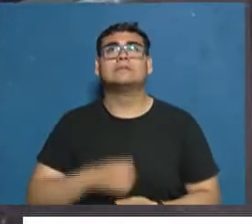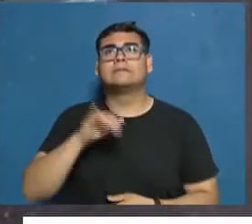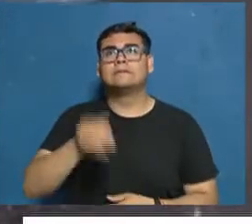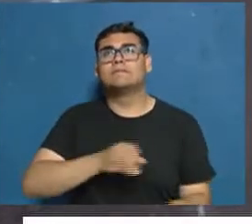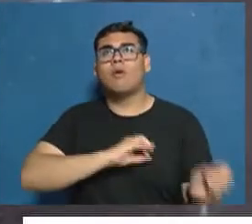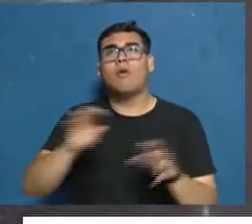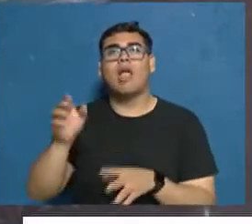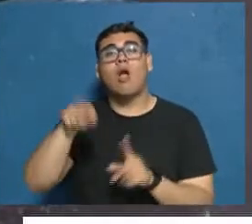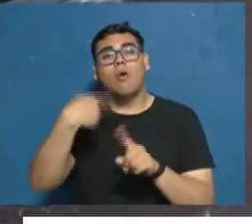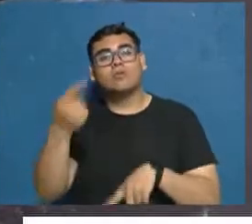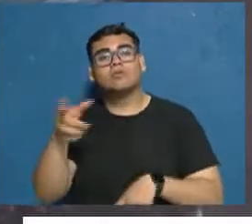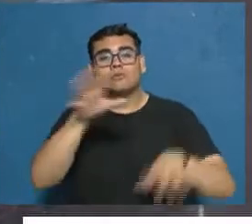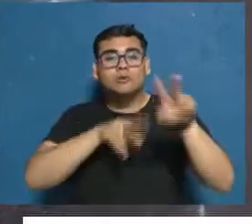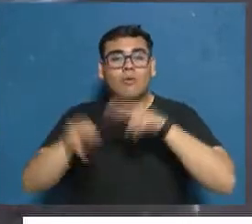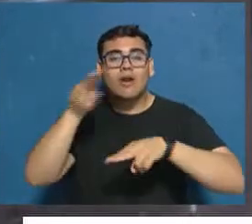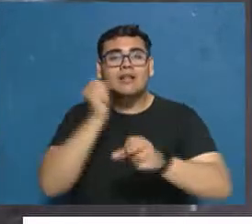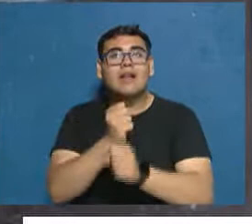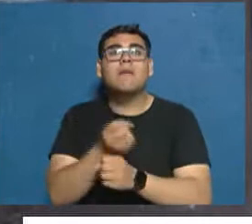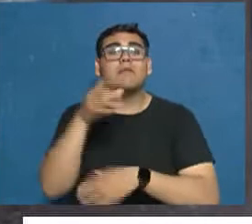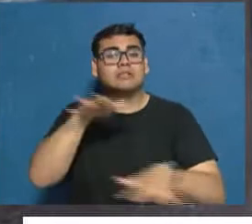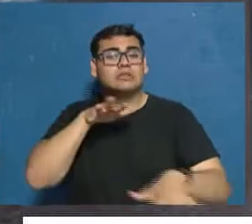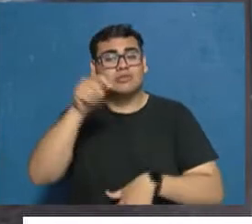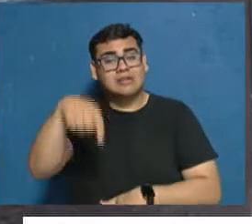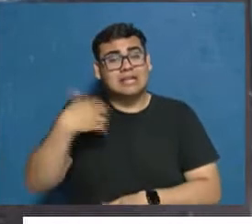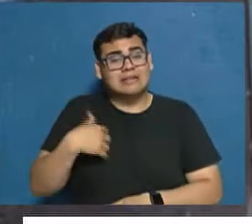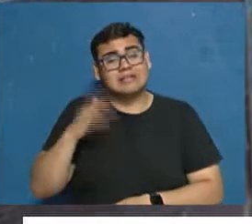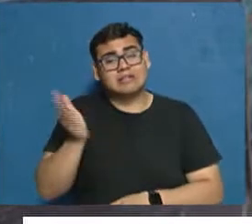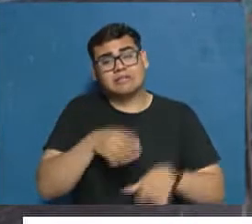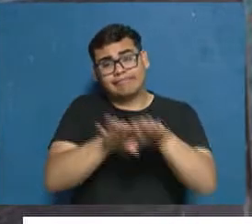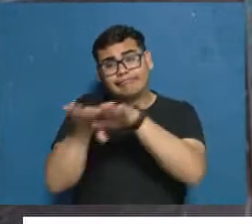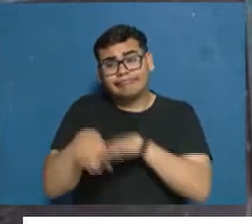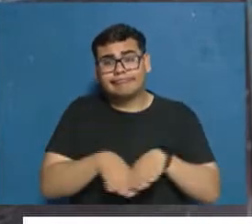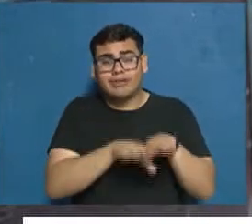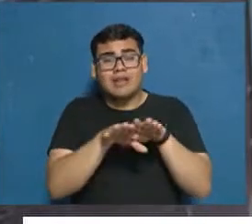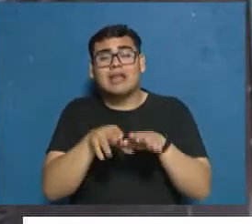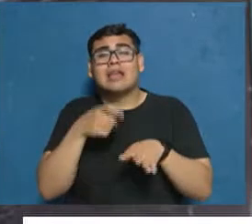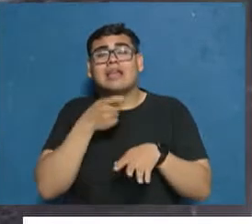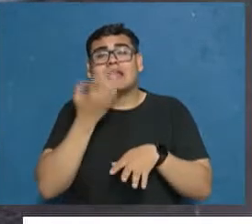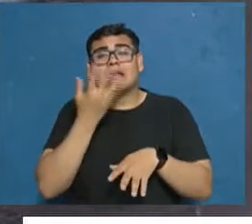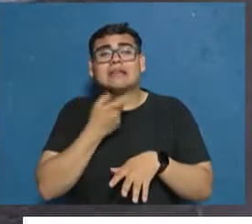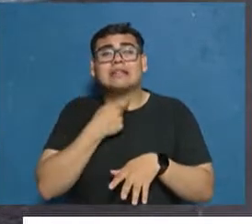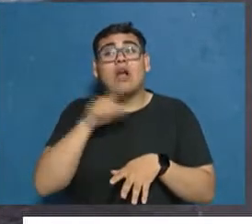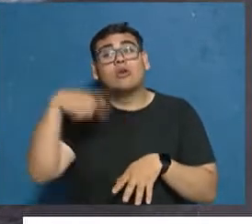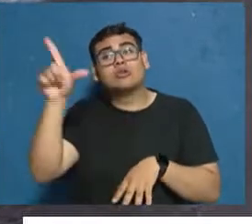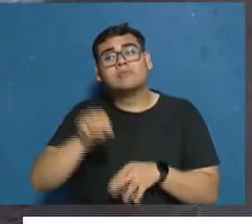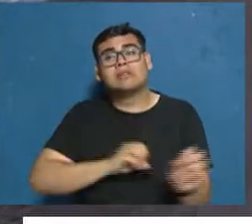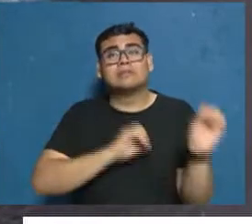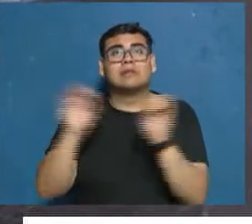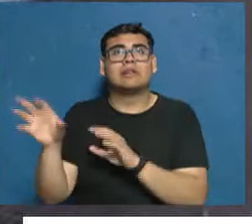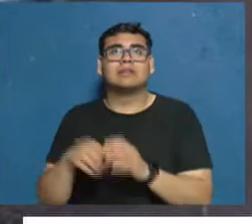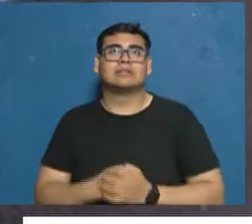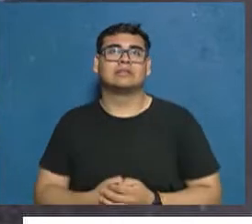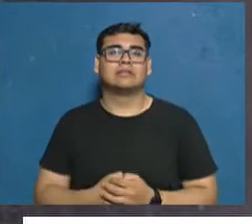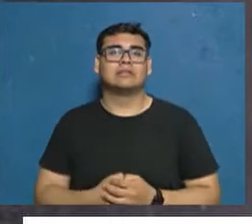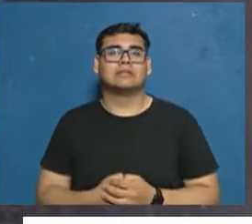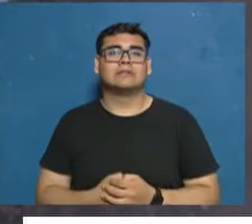¿Por qué? Y por la situación que estamos viviendo en el país, creo que todos estamos igual, así que estaría bueno buscar una oportunidad en otro lado. Sí. ¿Cuál es la